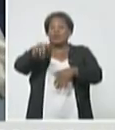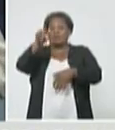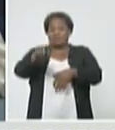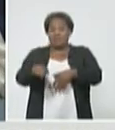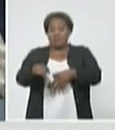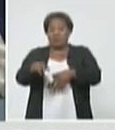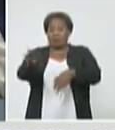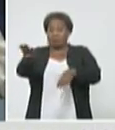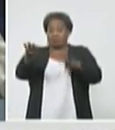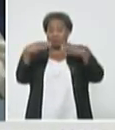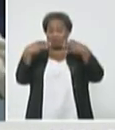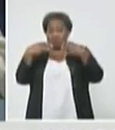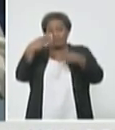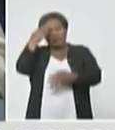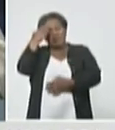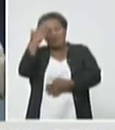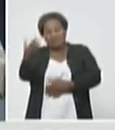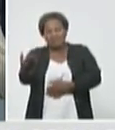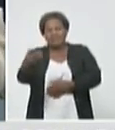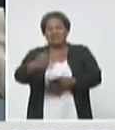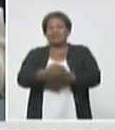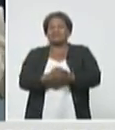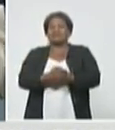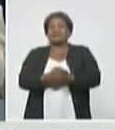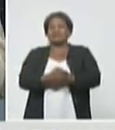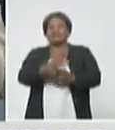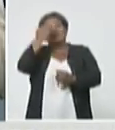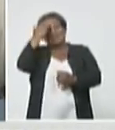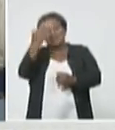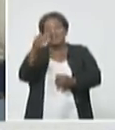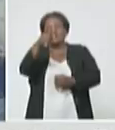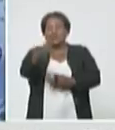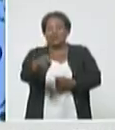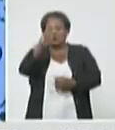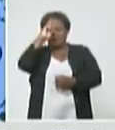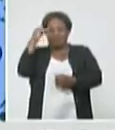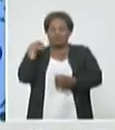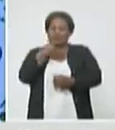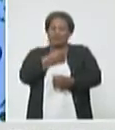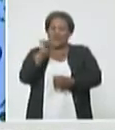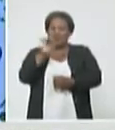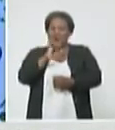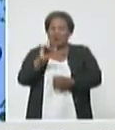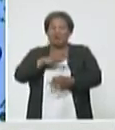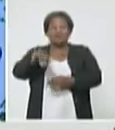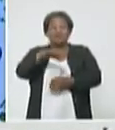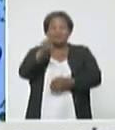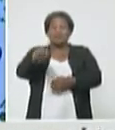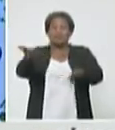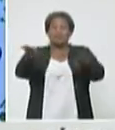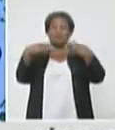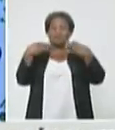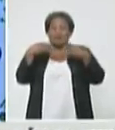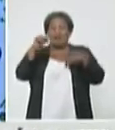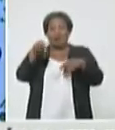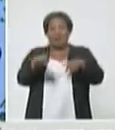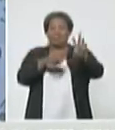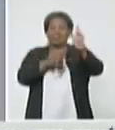diferentes lugares. Muchas gracias. El agradecimiento también vaya para usted, doctor, y por supuesto para todos los que nos siguen. Devolvemos la señal a los estudios centrales.